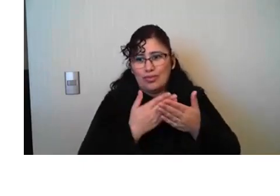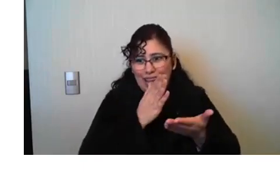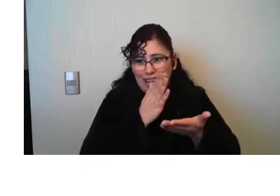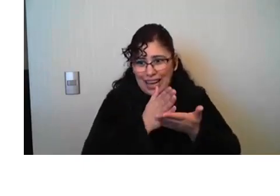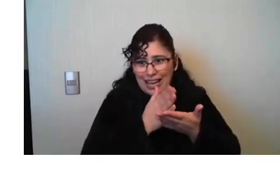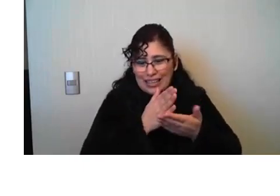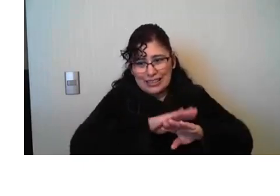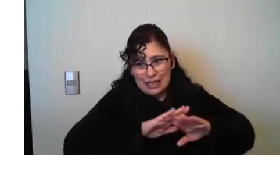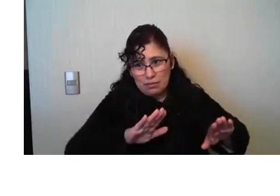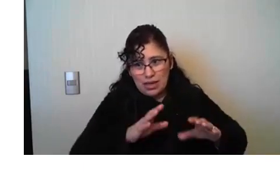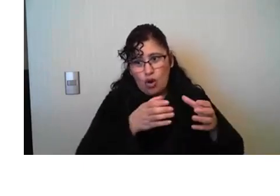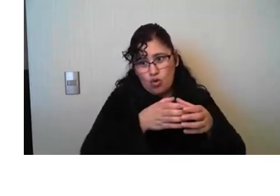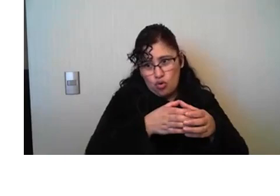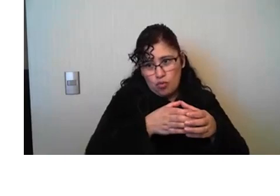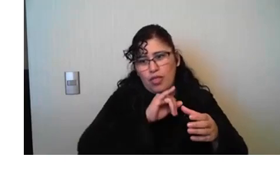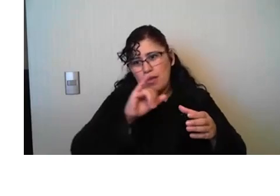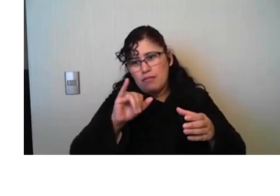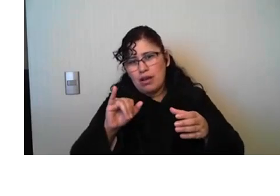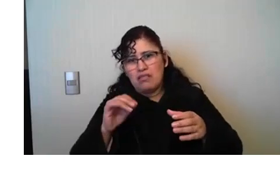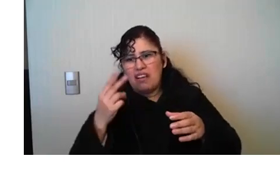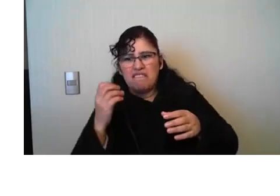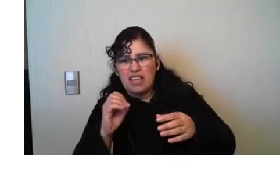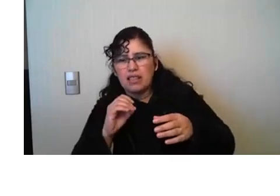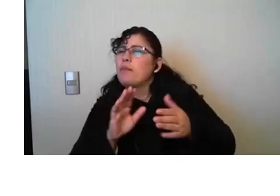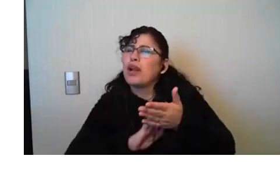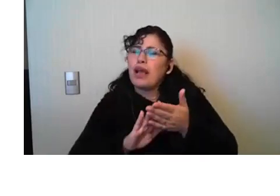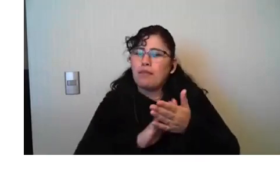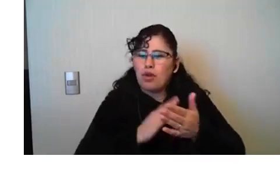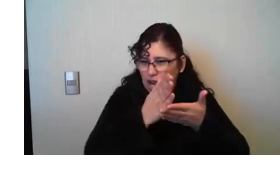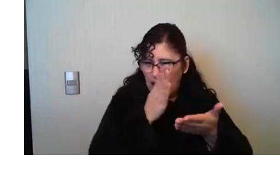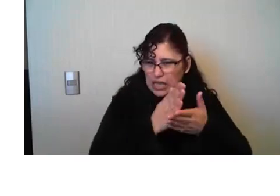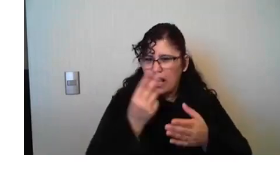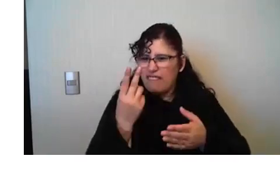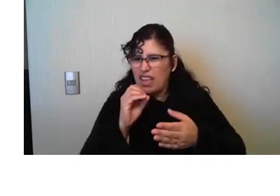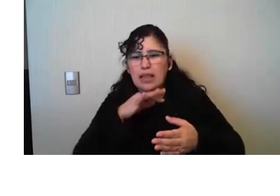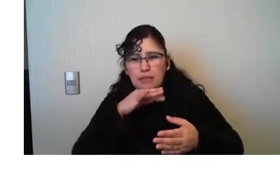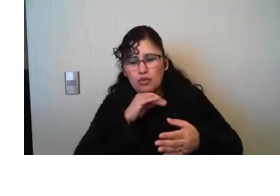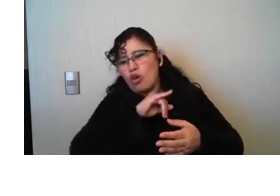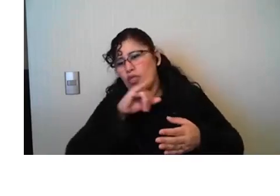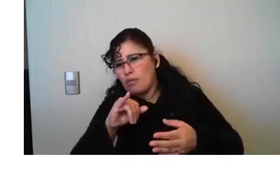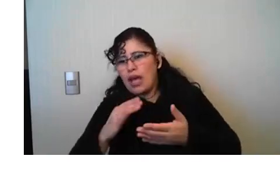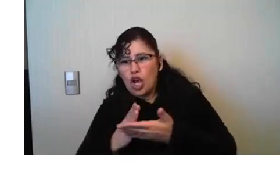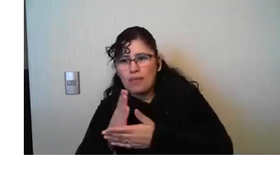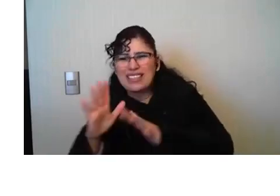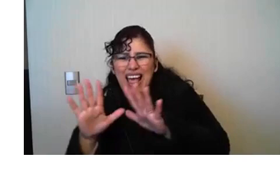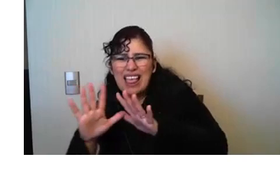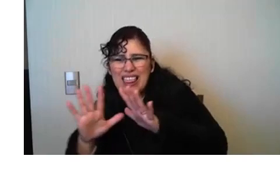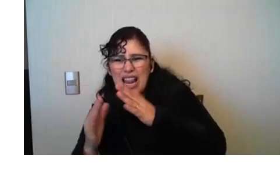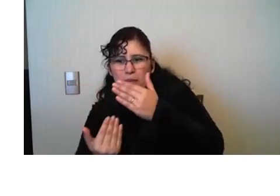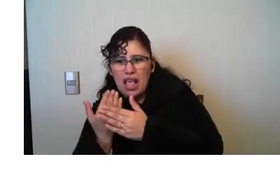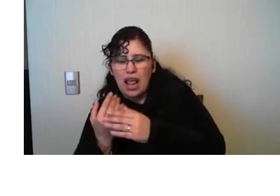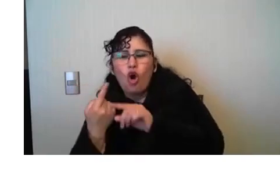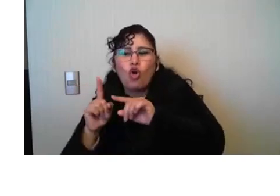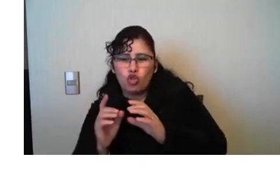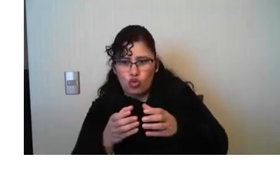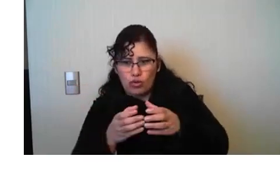quede, después vamos a hacer un break unos 20 minutos, y a las 9:50 podemos empezar a las 10, depende de la hora que terminemos,